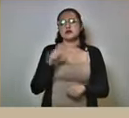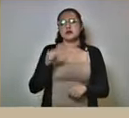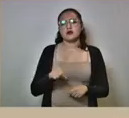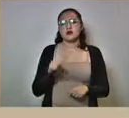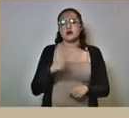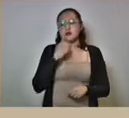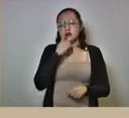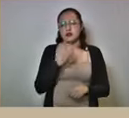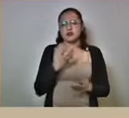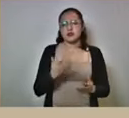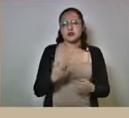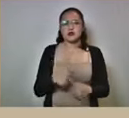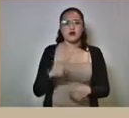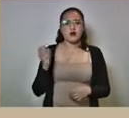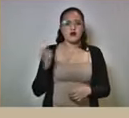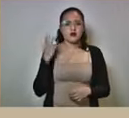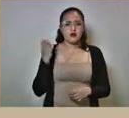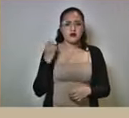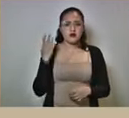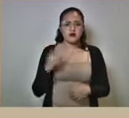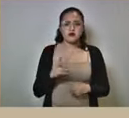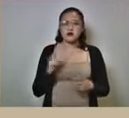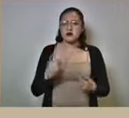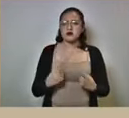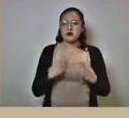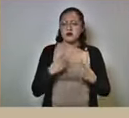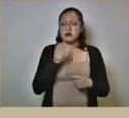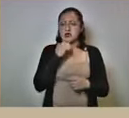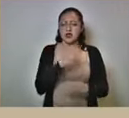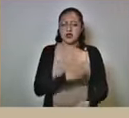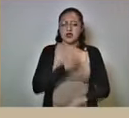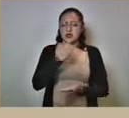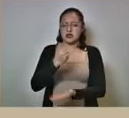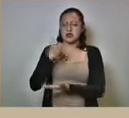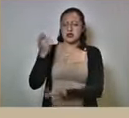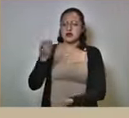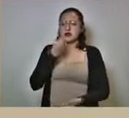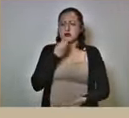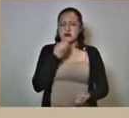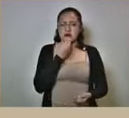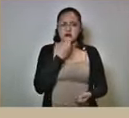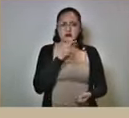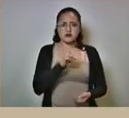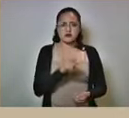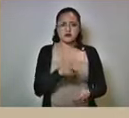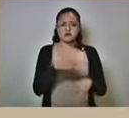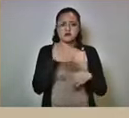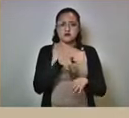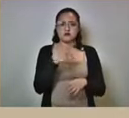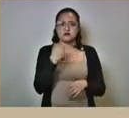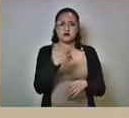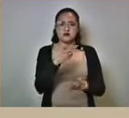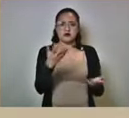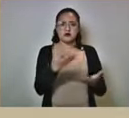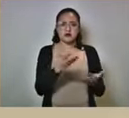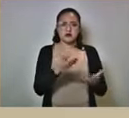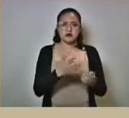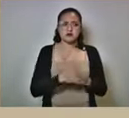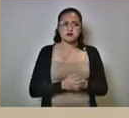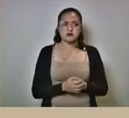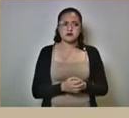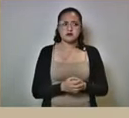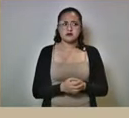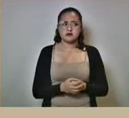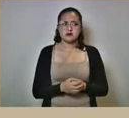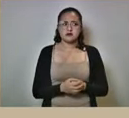comentó ahorita en su conferencia que no le está entregando a nadie los paquetes alimentarios referentes a las entregas